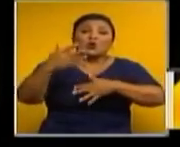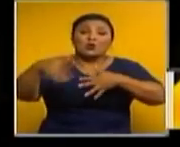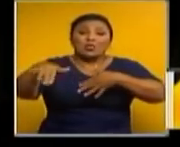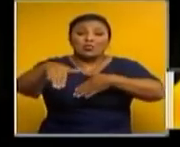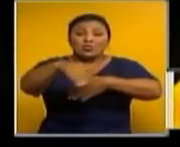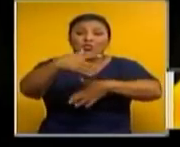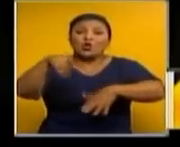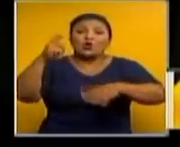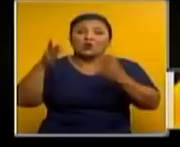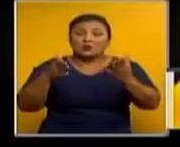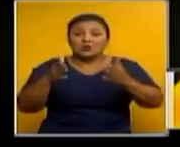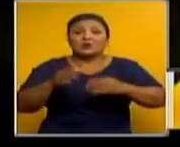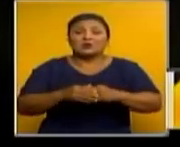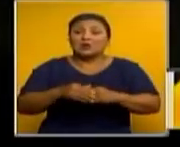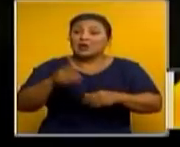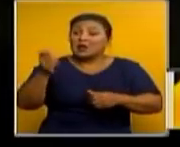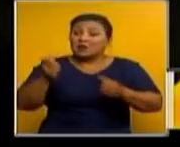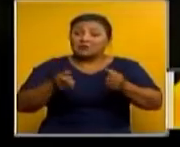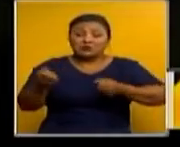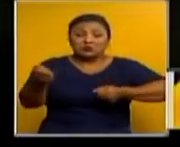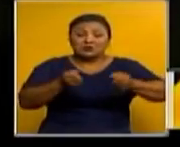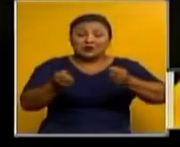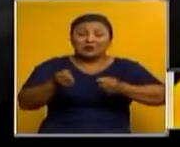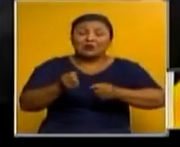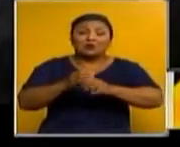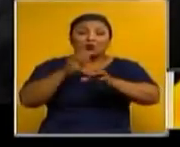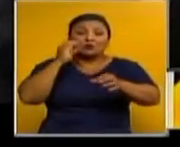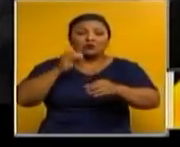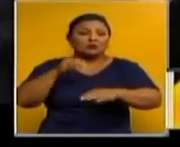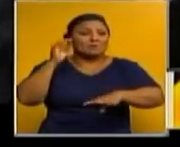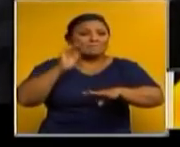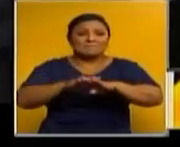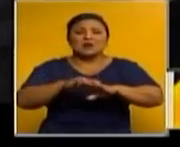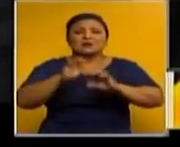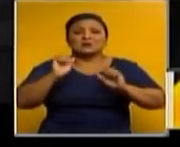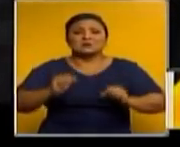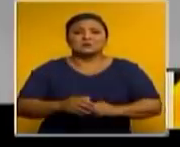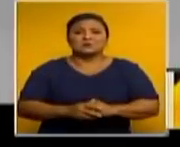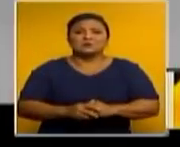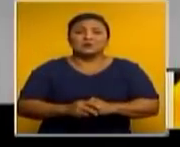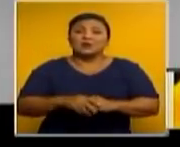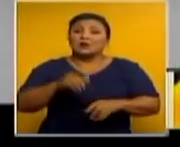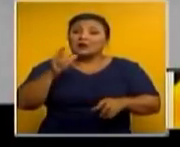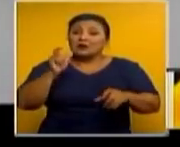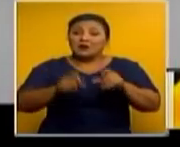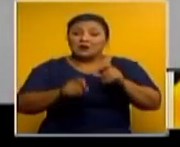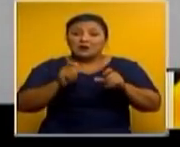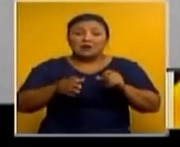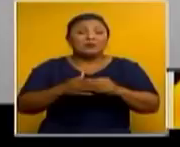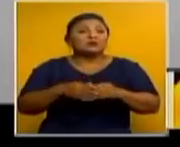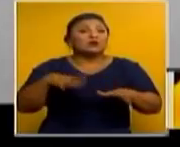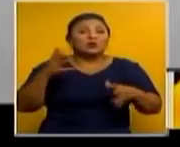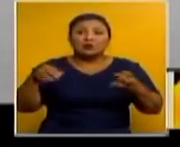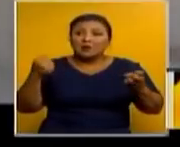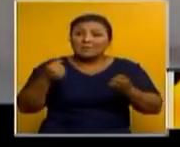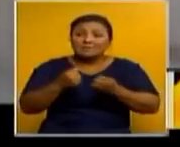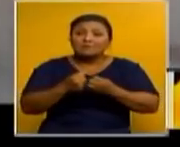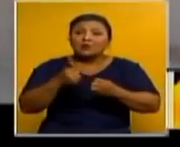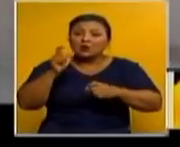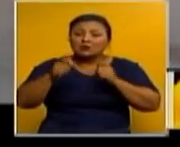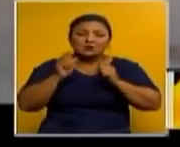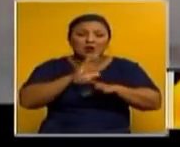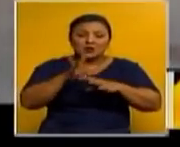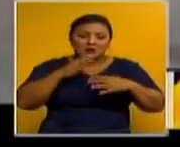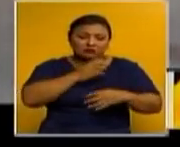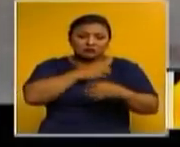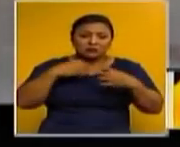en la vía Biblián Cañar. El conductor del camión fue detenido. Ministerio de Salud Pública, a las personas que se encontraban en el accidente están siendo